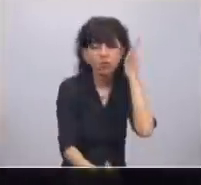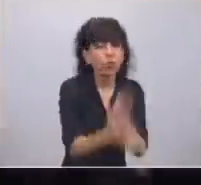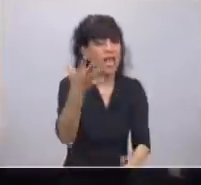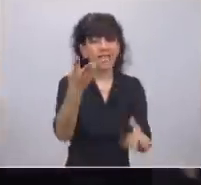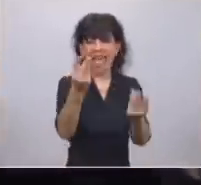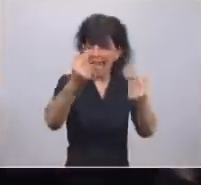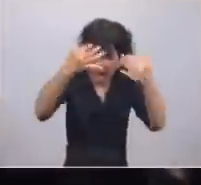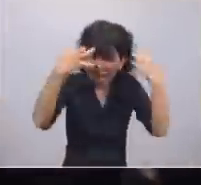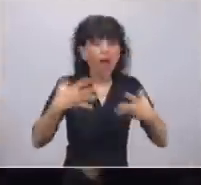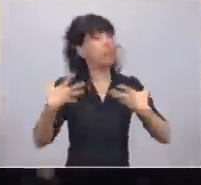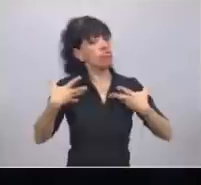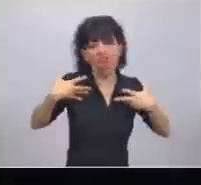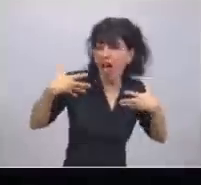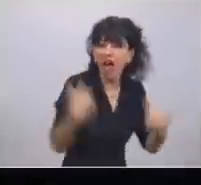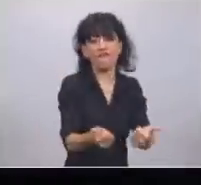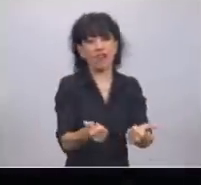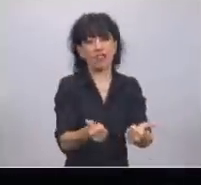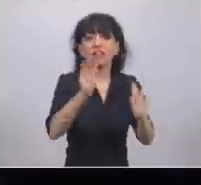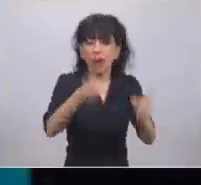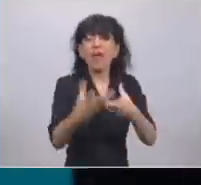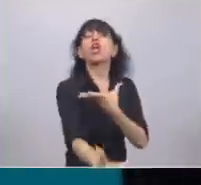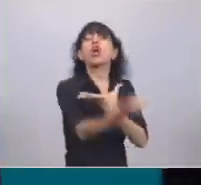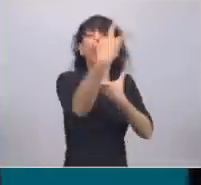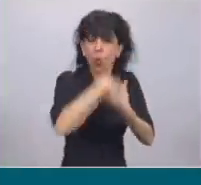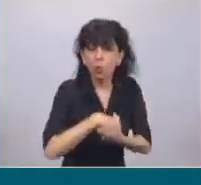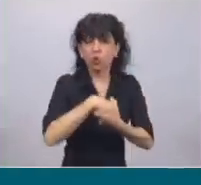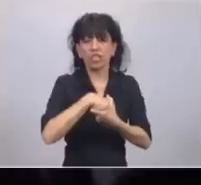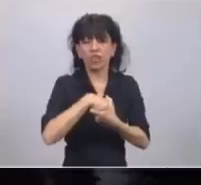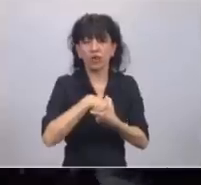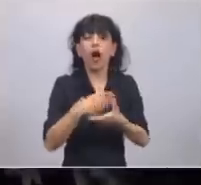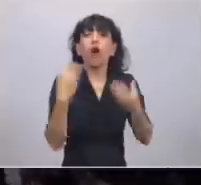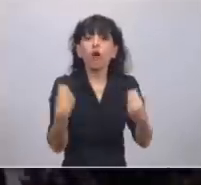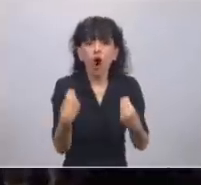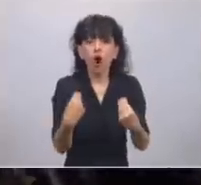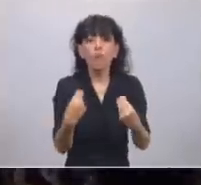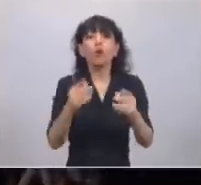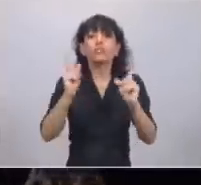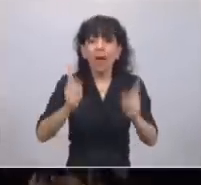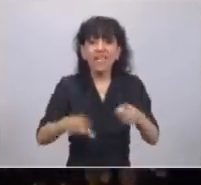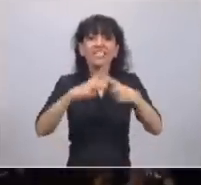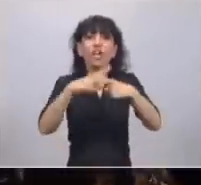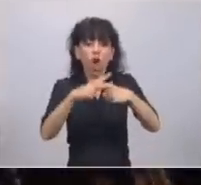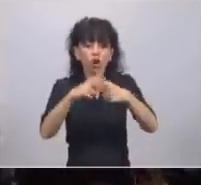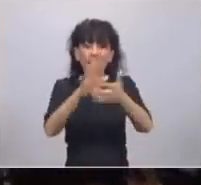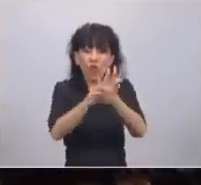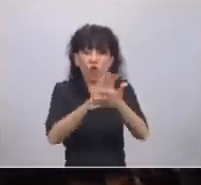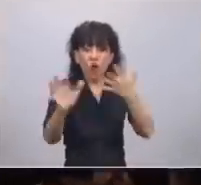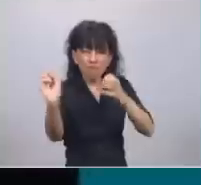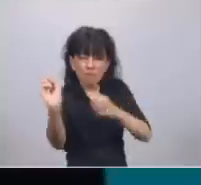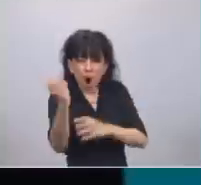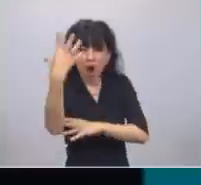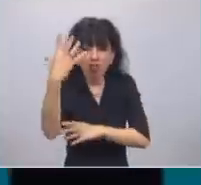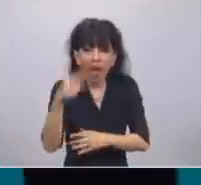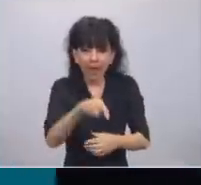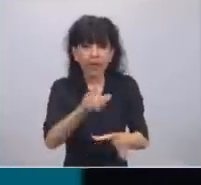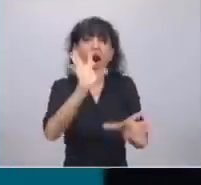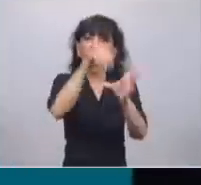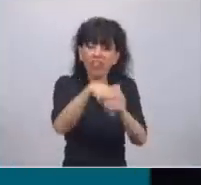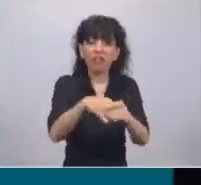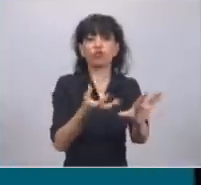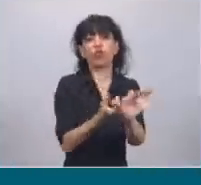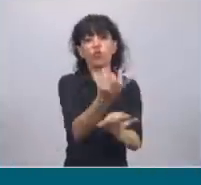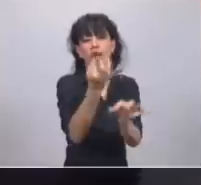de calidad, inclusiva, con las nuevas tecnologías dentro del proceso educativo